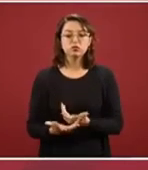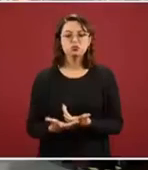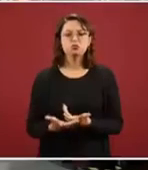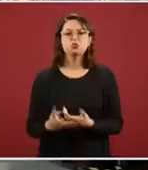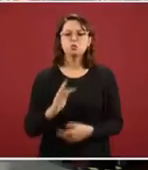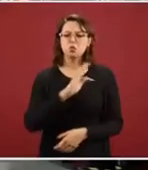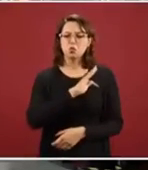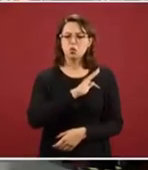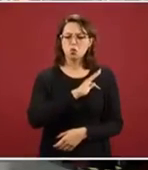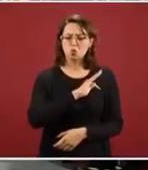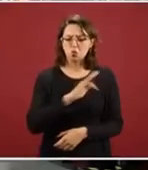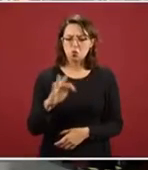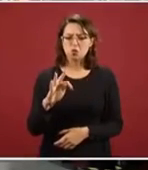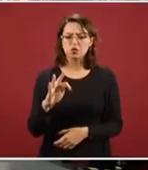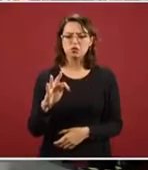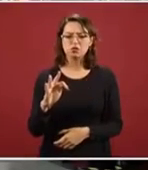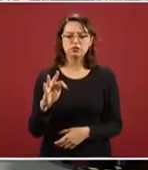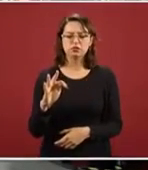satisfacer